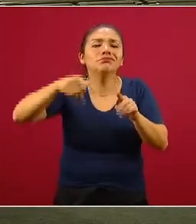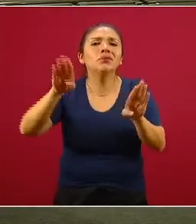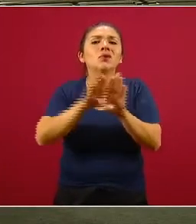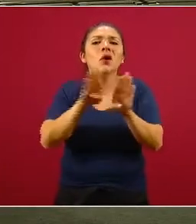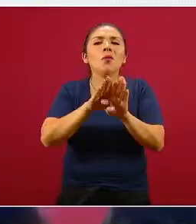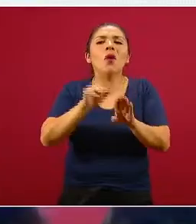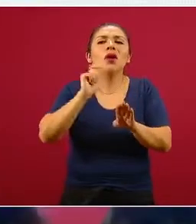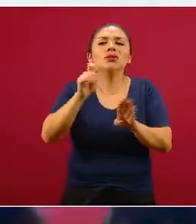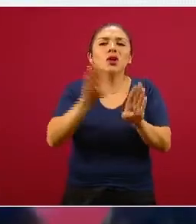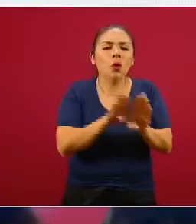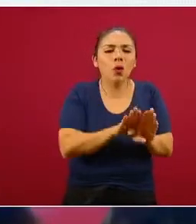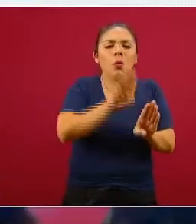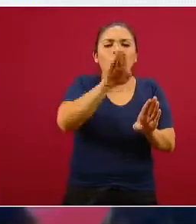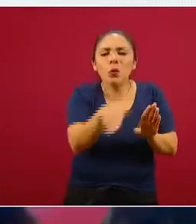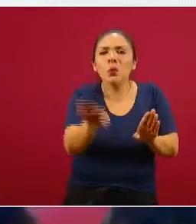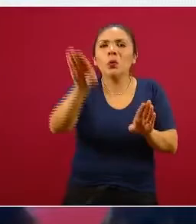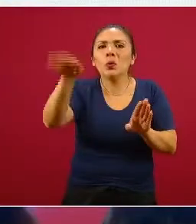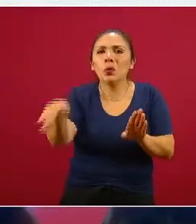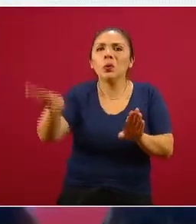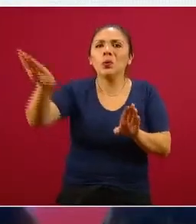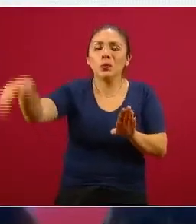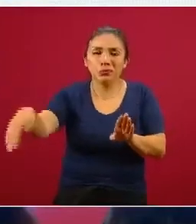con subidas y bajadas.